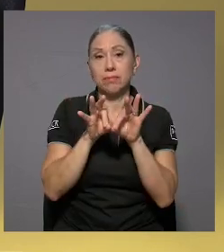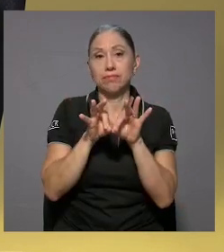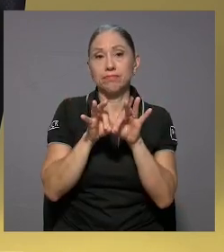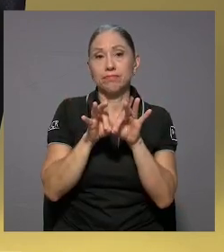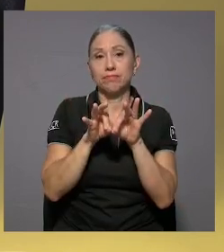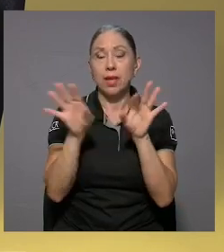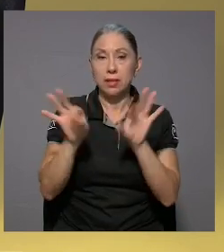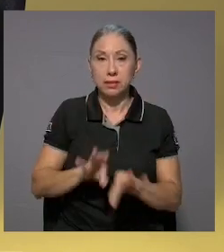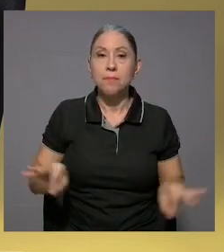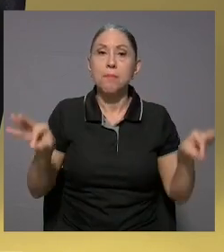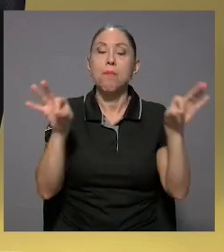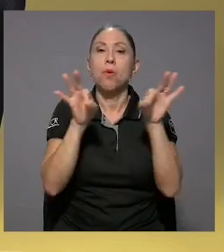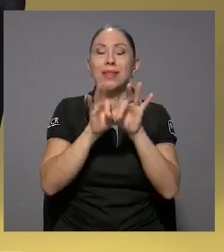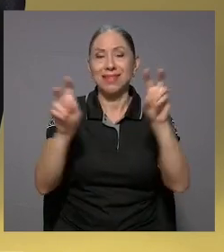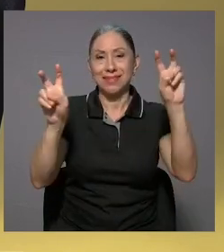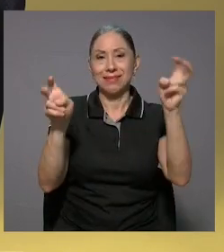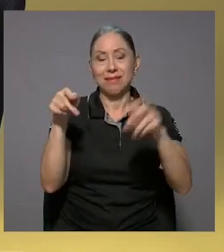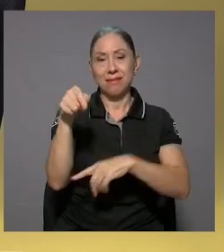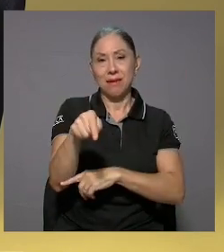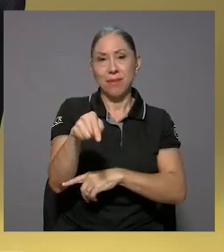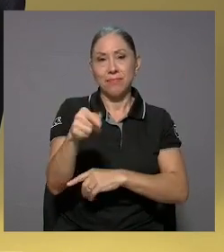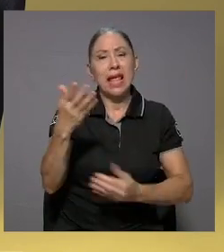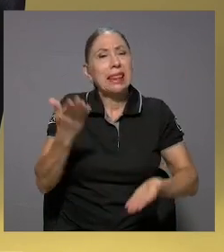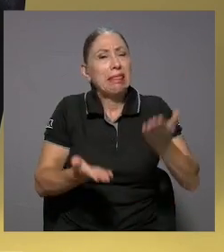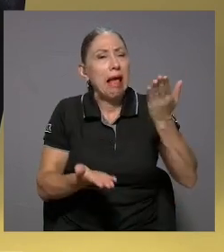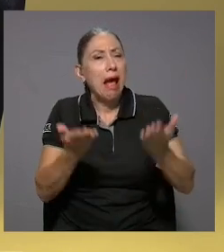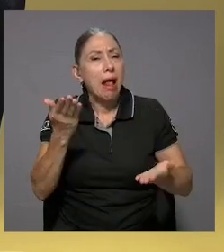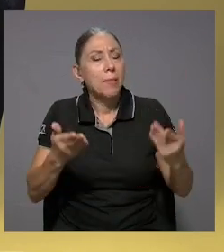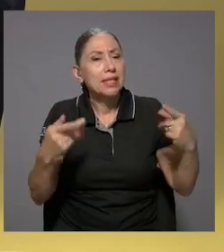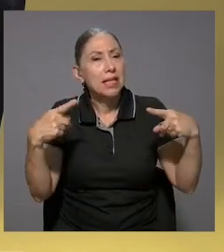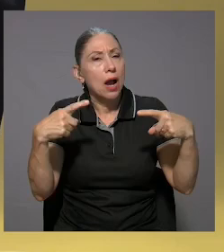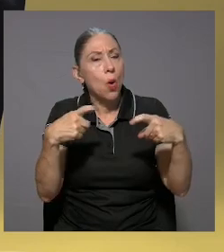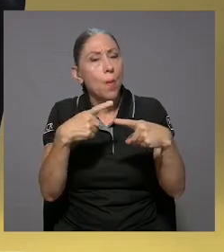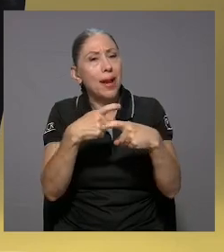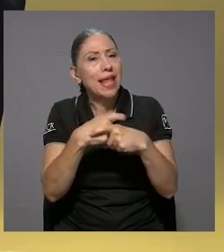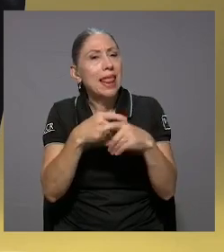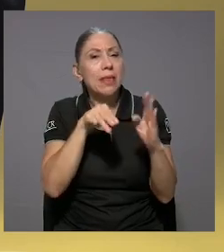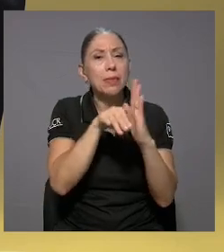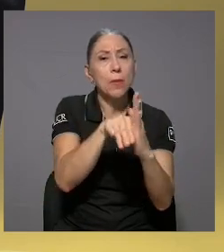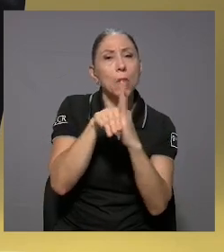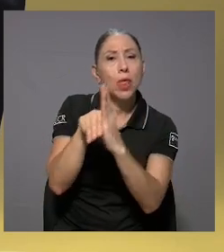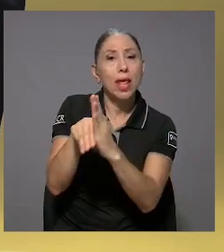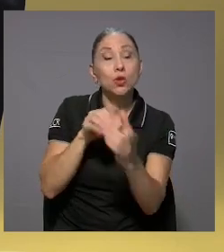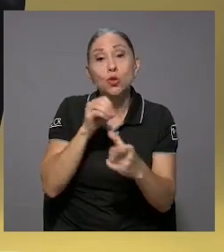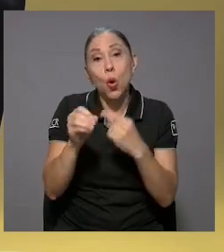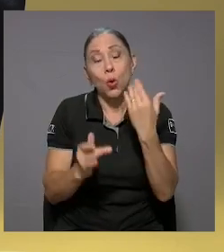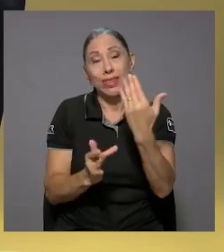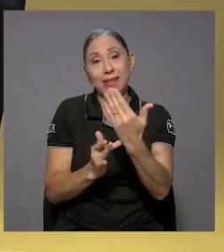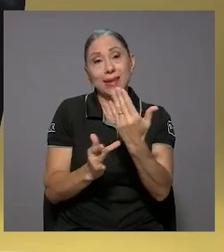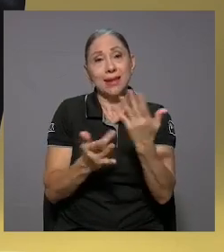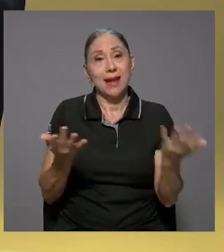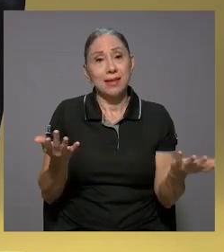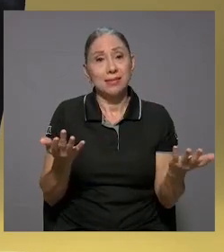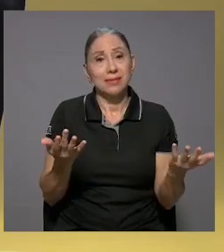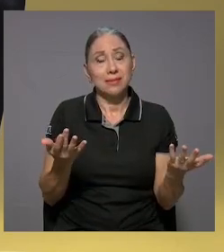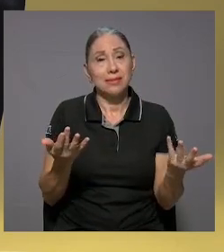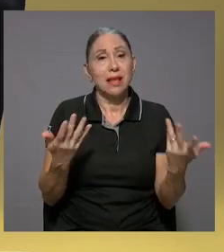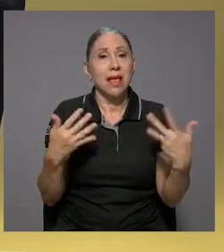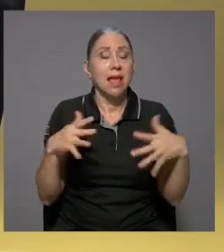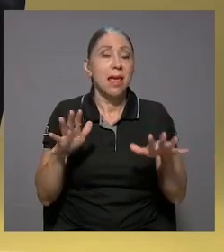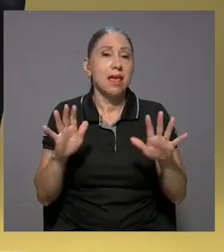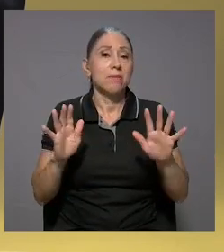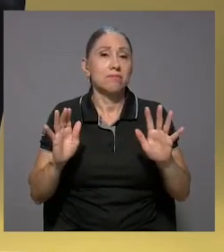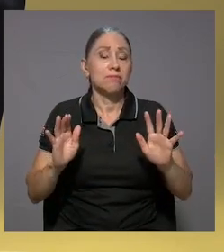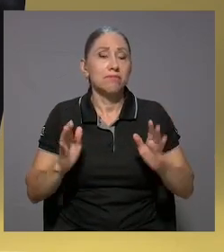importante el tema en sí. Tal vez la complejidad pues, de los modelos o de las técnicas pues